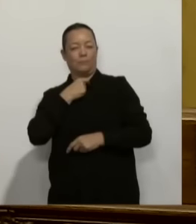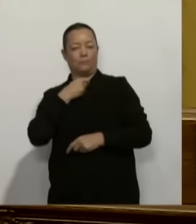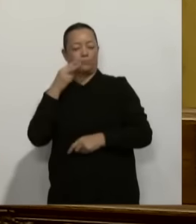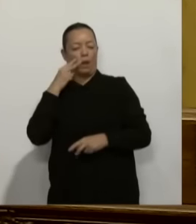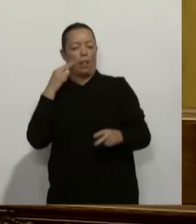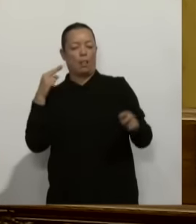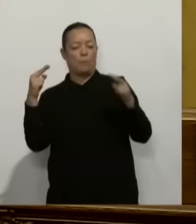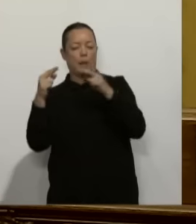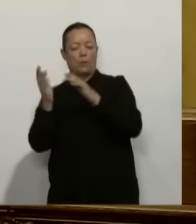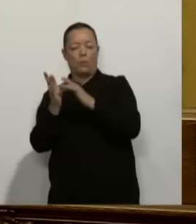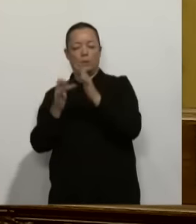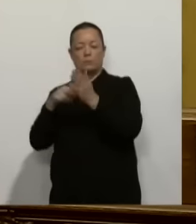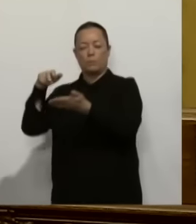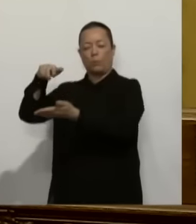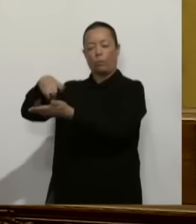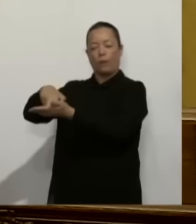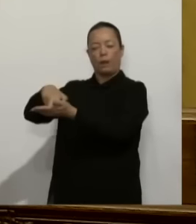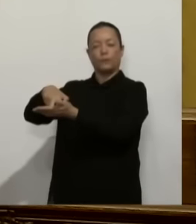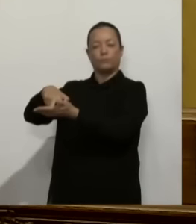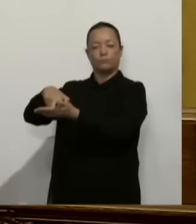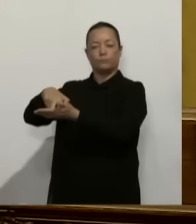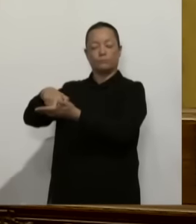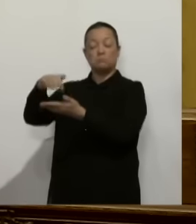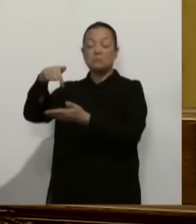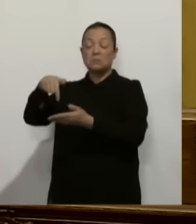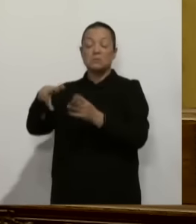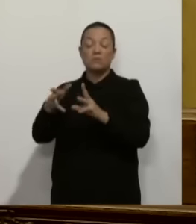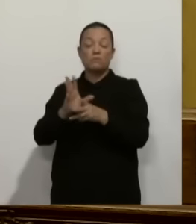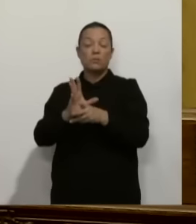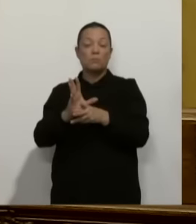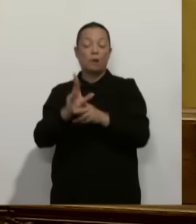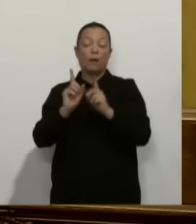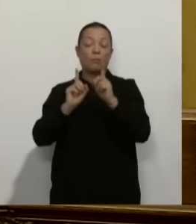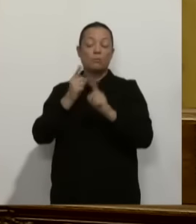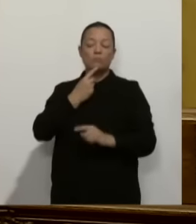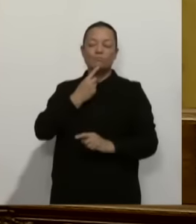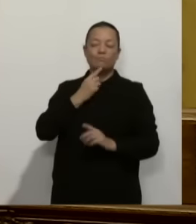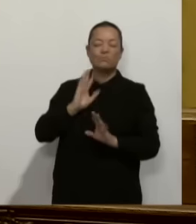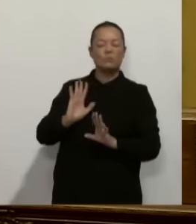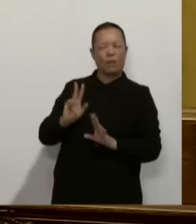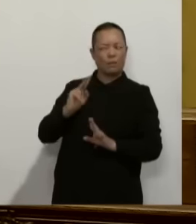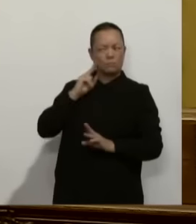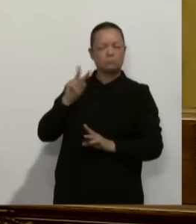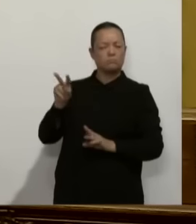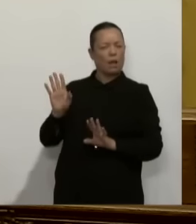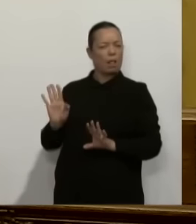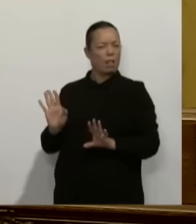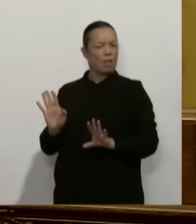verlo, se postraron delante de él. Sin embargo, algunos todavía dudaron.